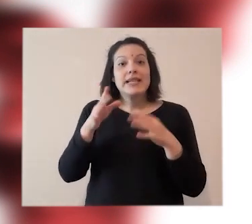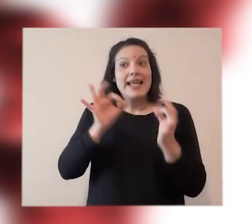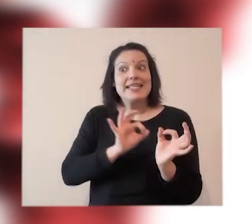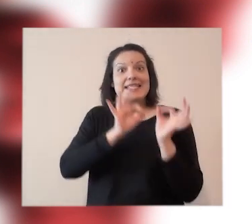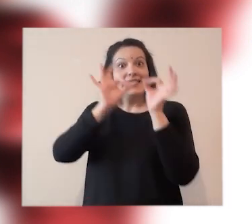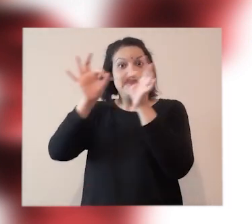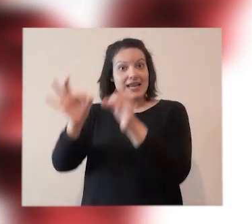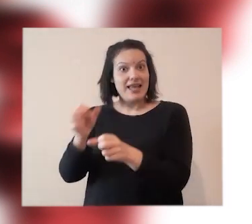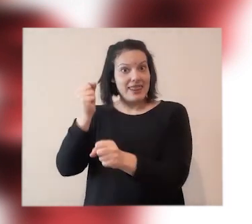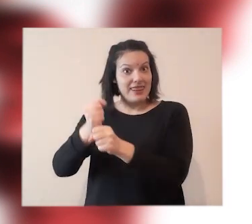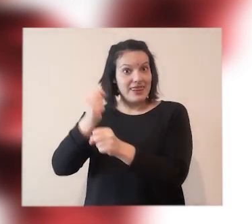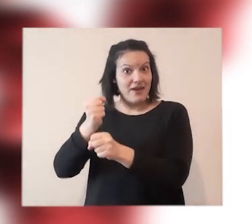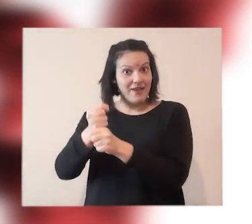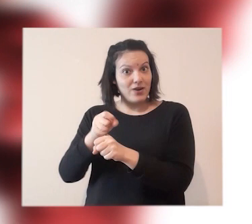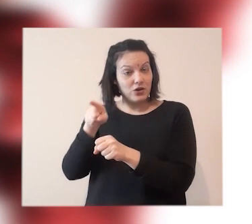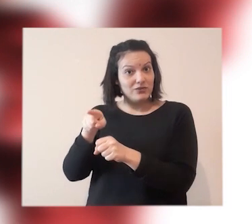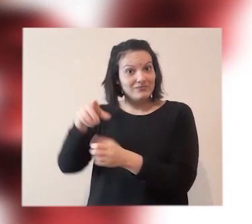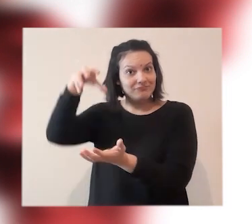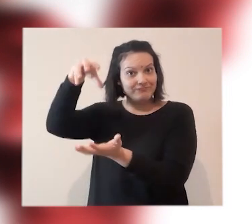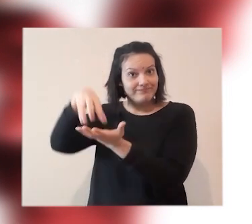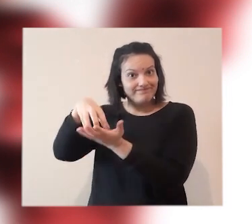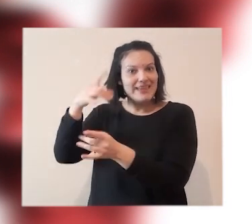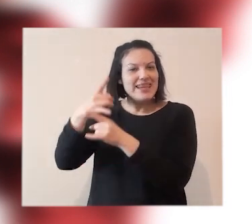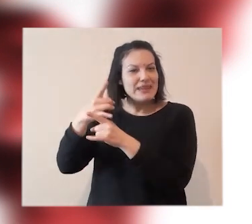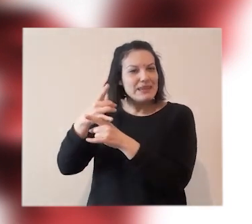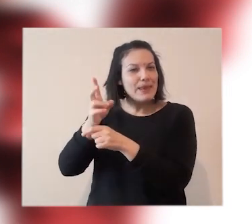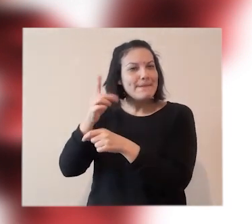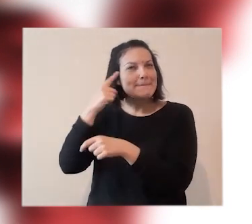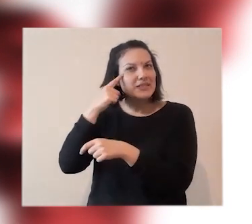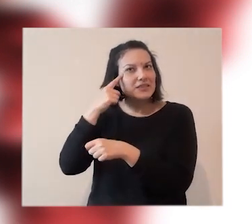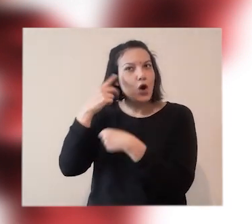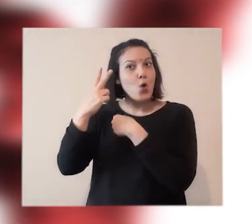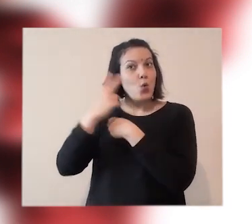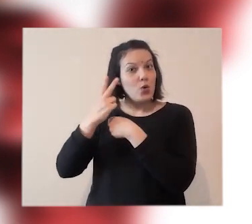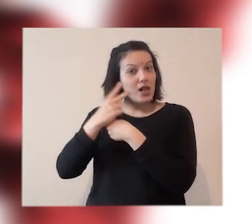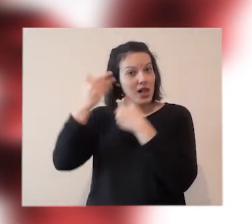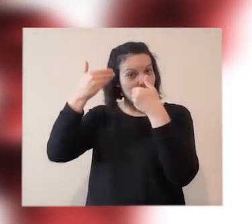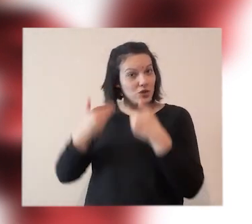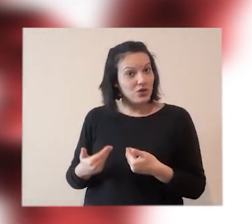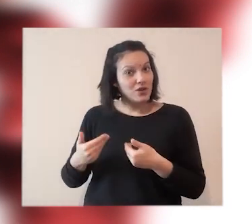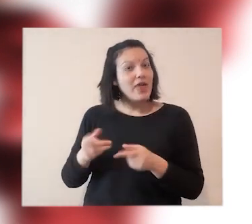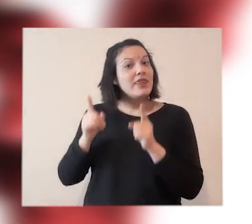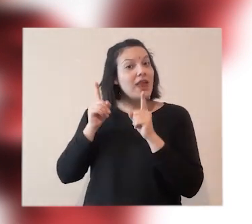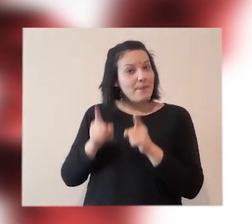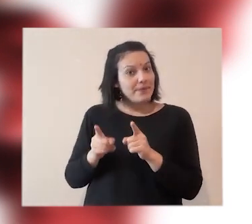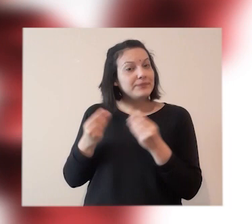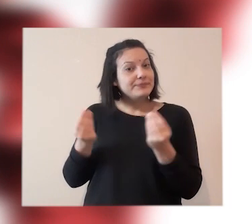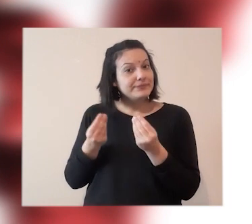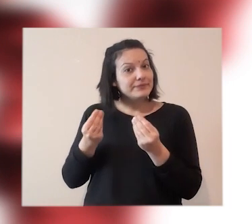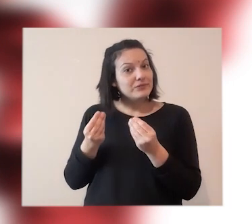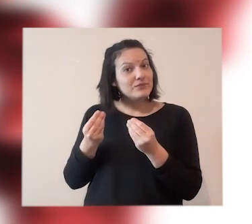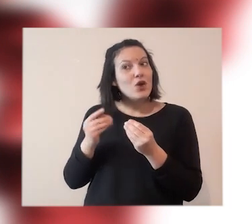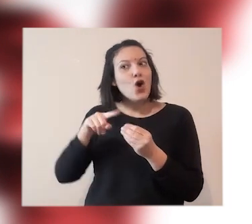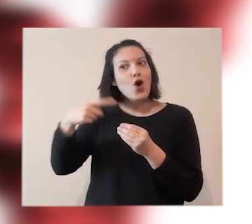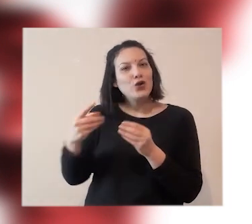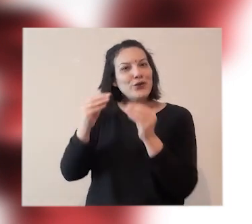nuestro ambiente laboral, siempre pensar no solo en el cuidado personal, sino que también tenemos que cuidarnos y cuidar